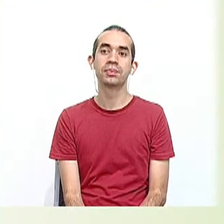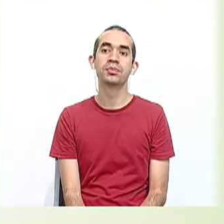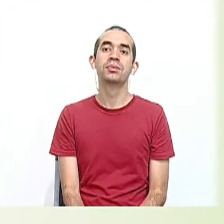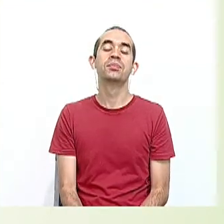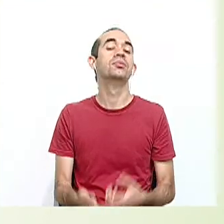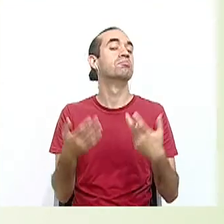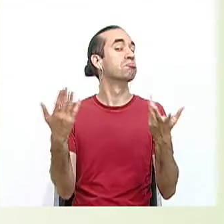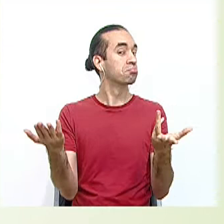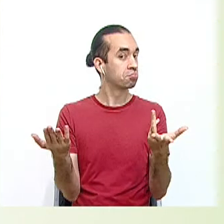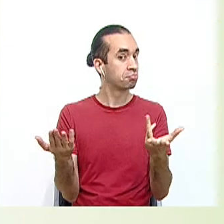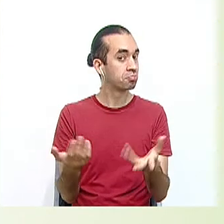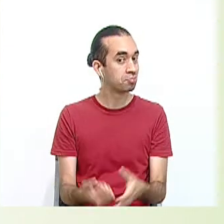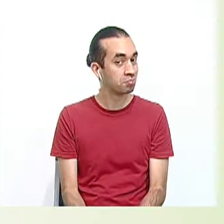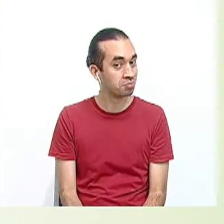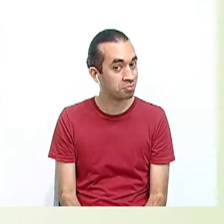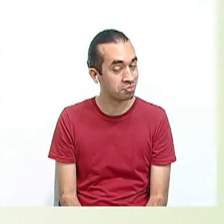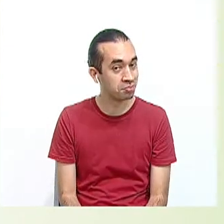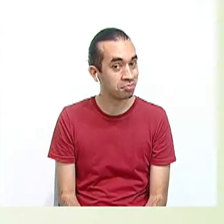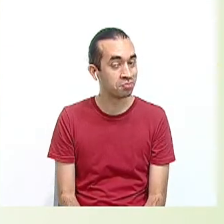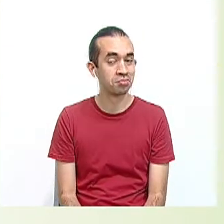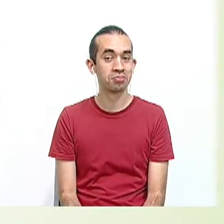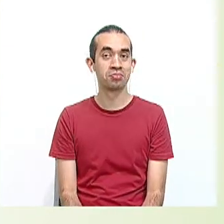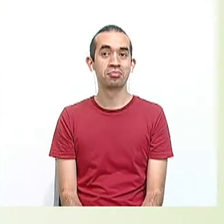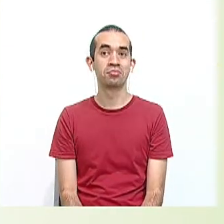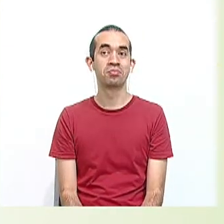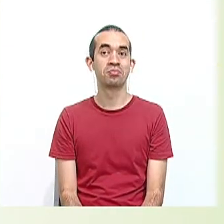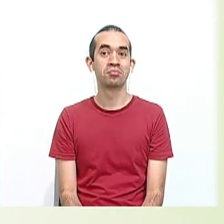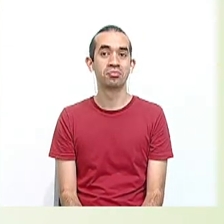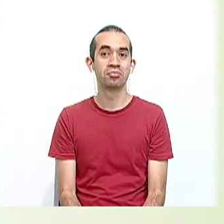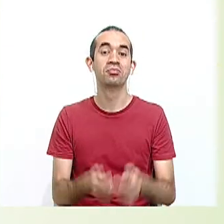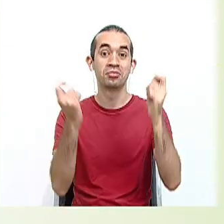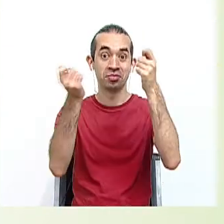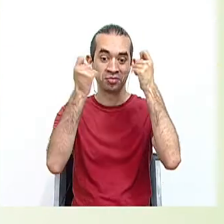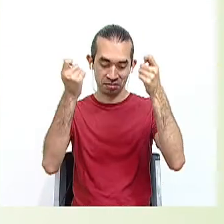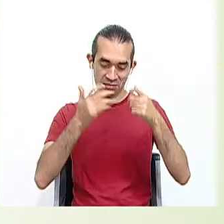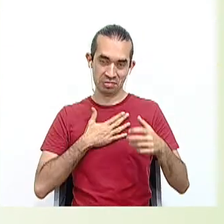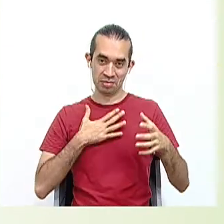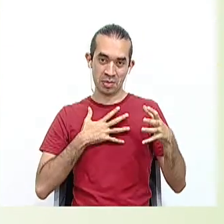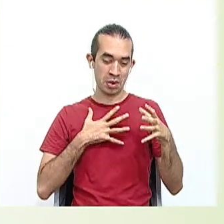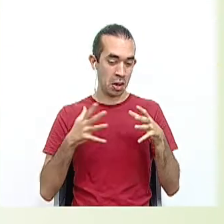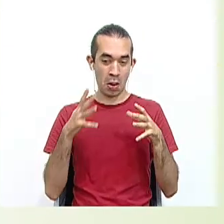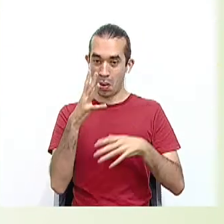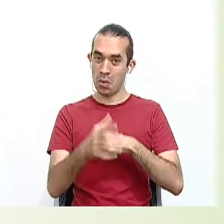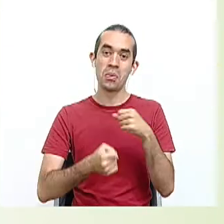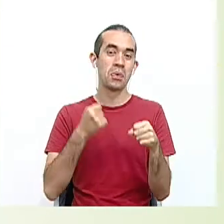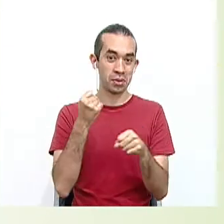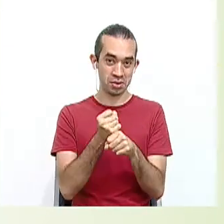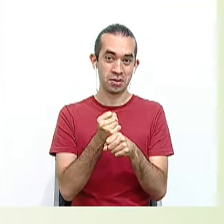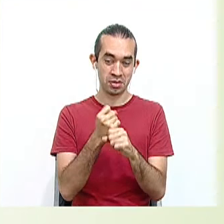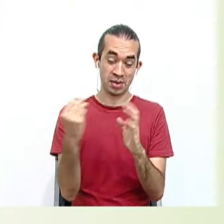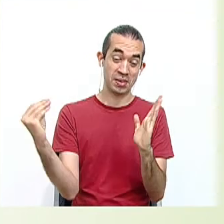Bien, los invito a celebrar la celebración virtual de mi cumpleaños. Voy a anotar la